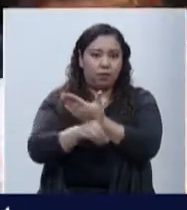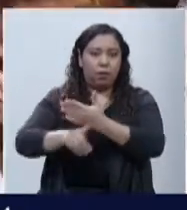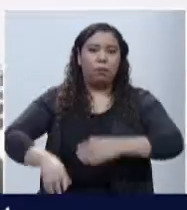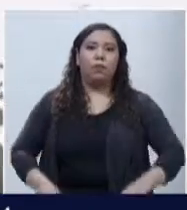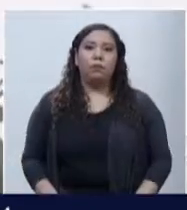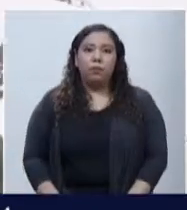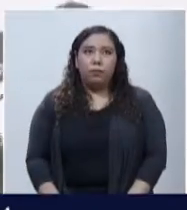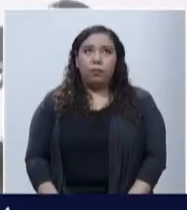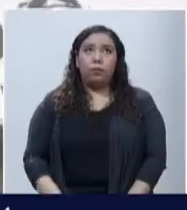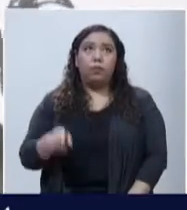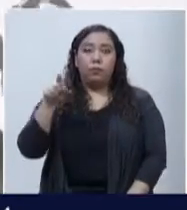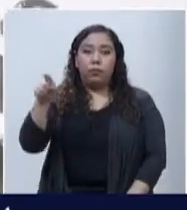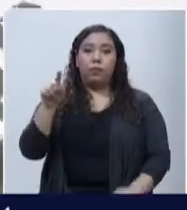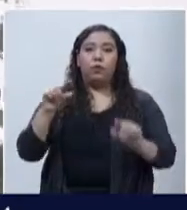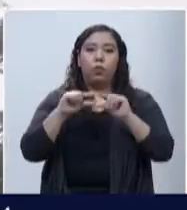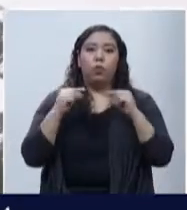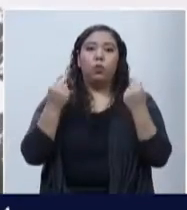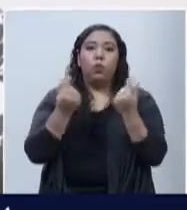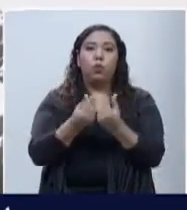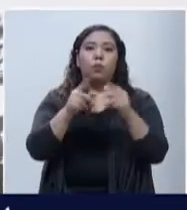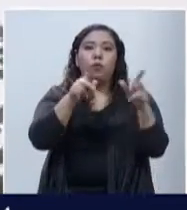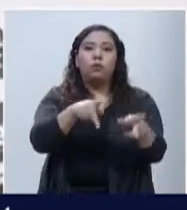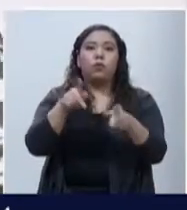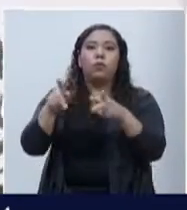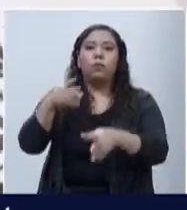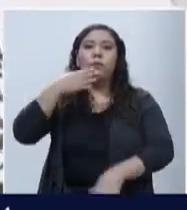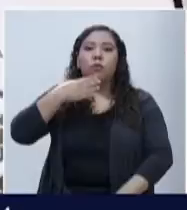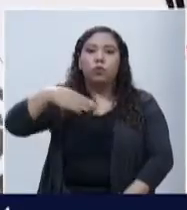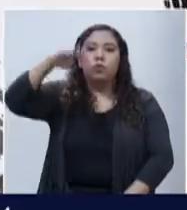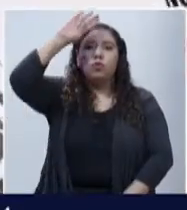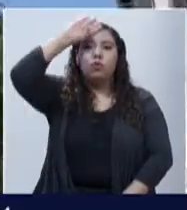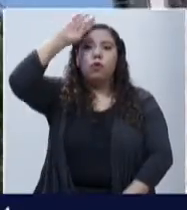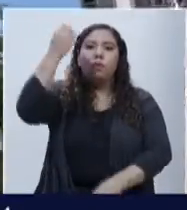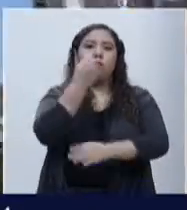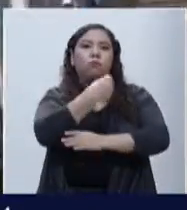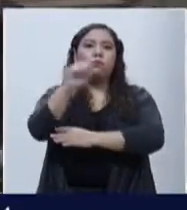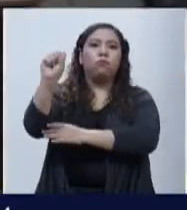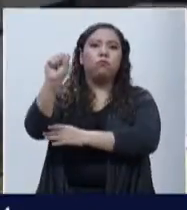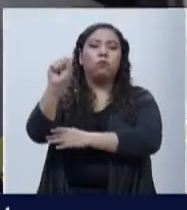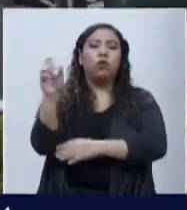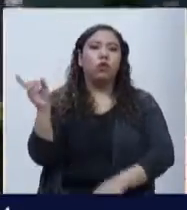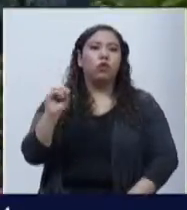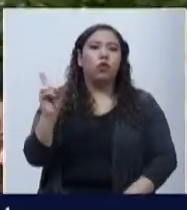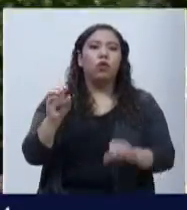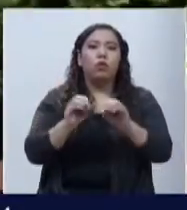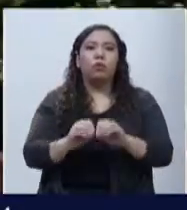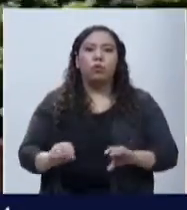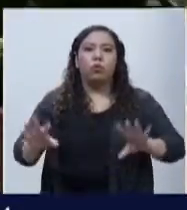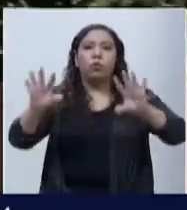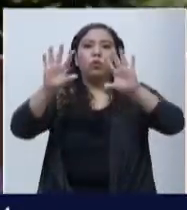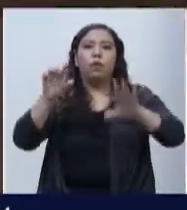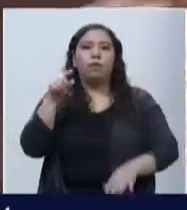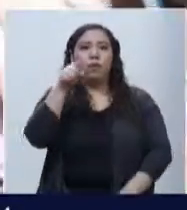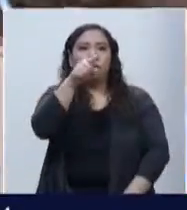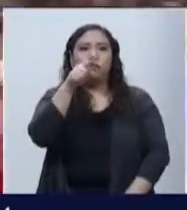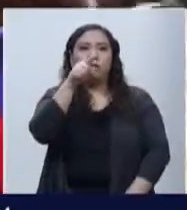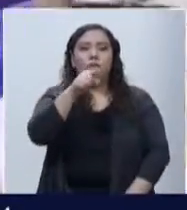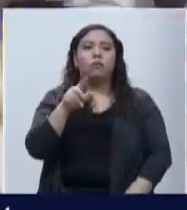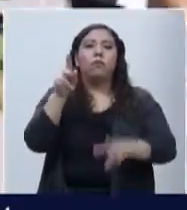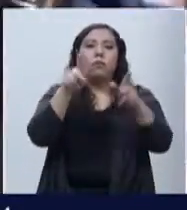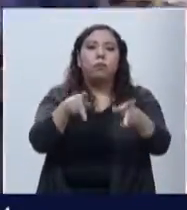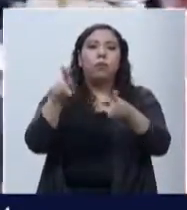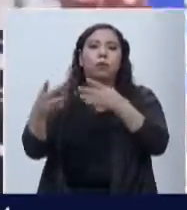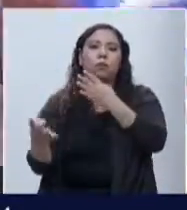de opositores cubanos se concentró este miércoles ante la sede de la onu en nueva york para exigir la liberación de los presos